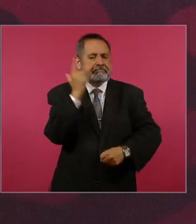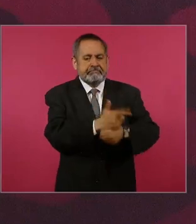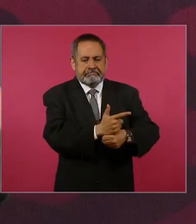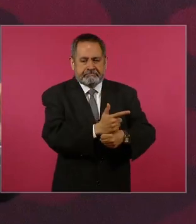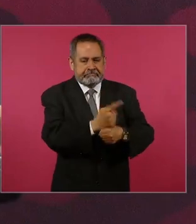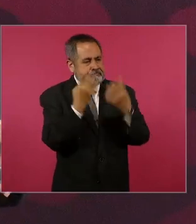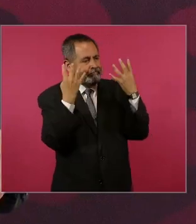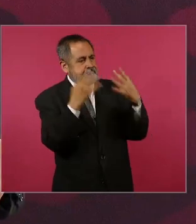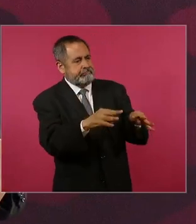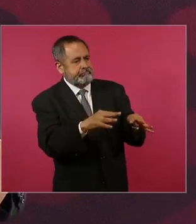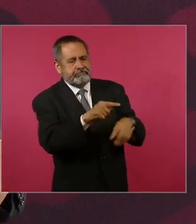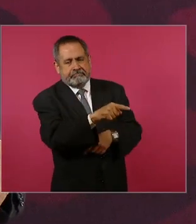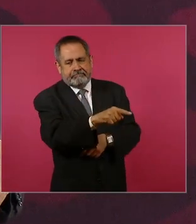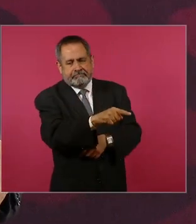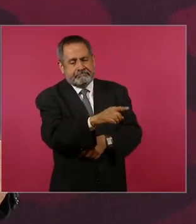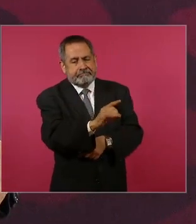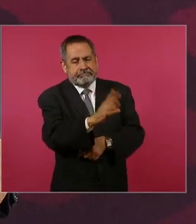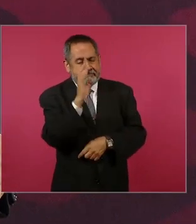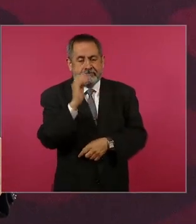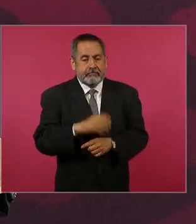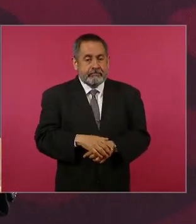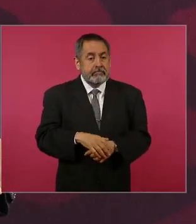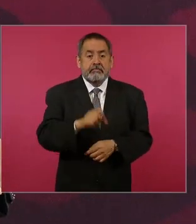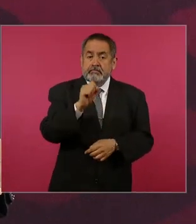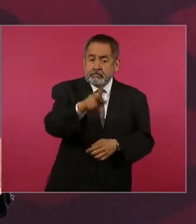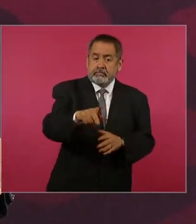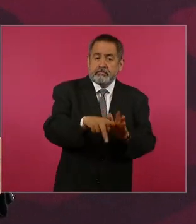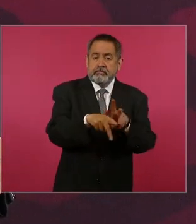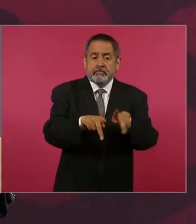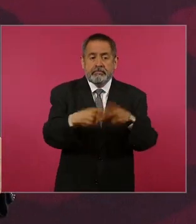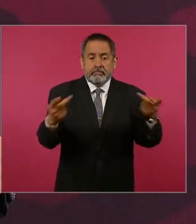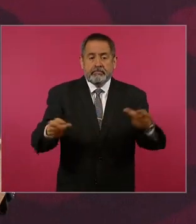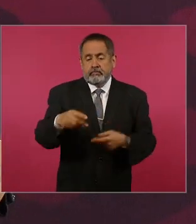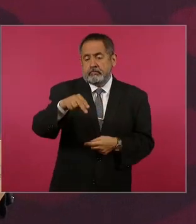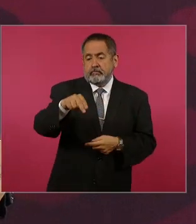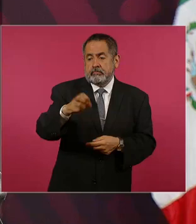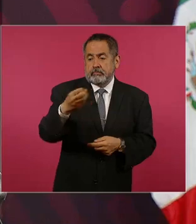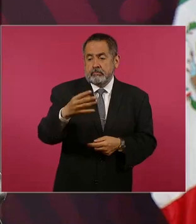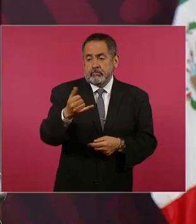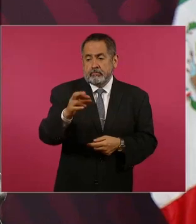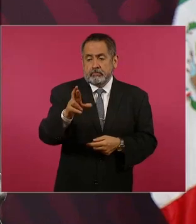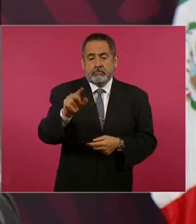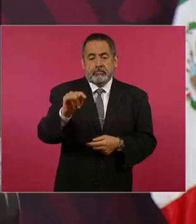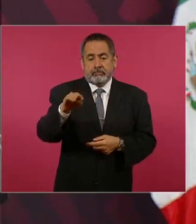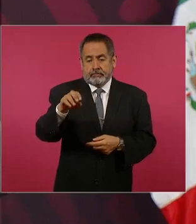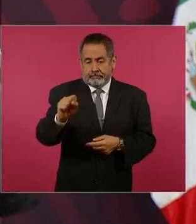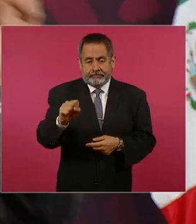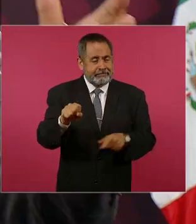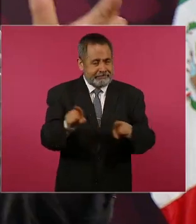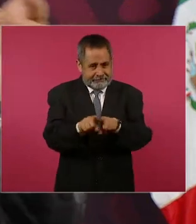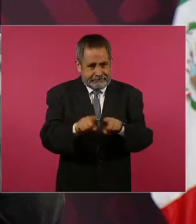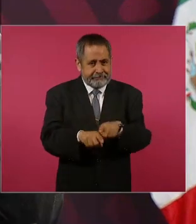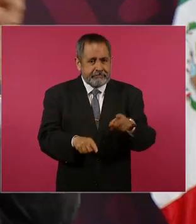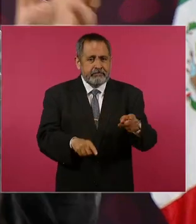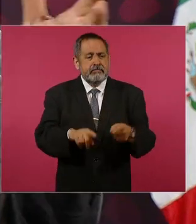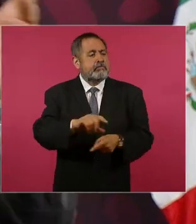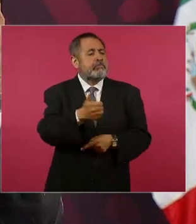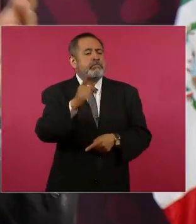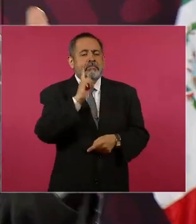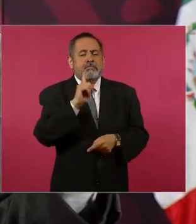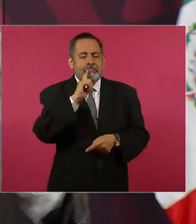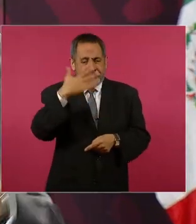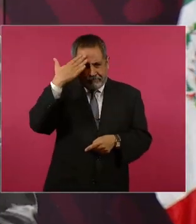Y publicaciones como el New York Times y otras. La señora